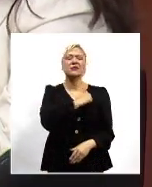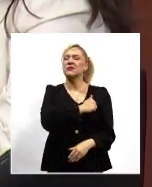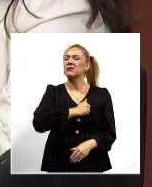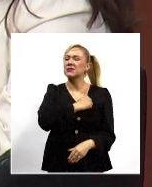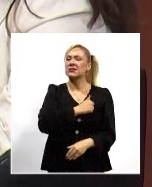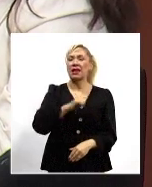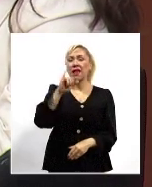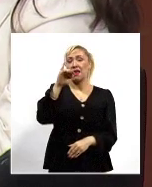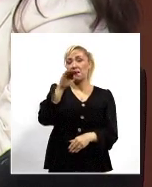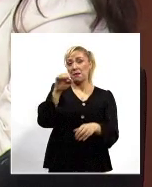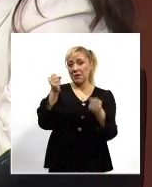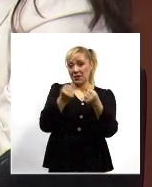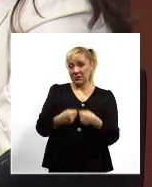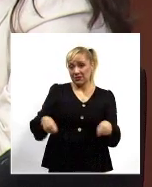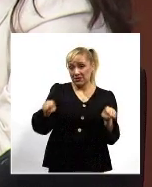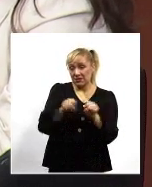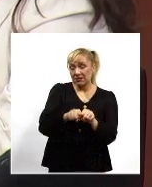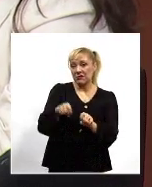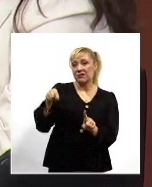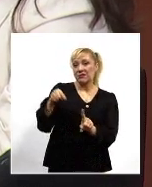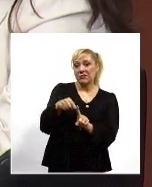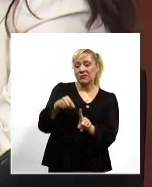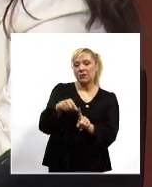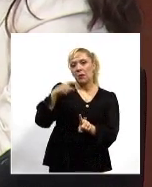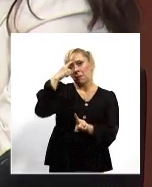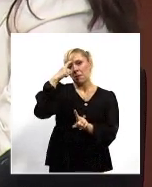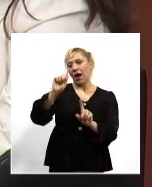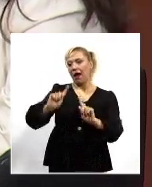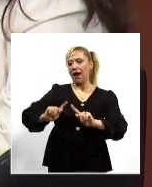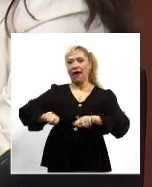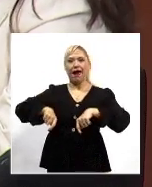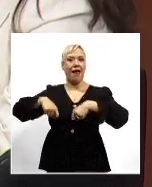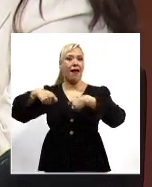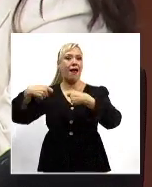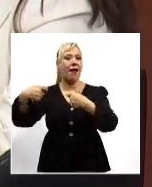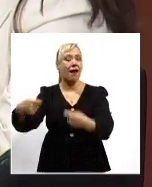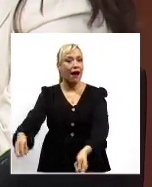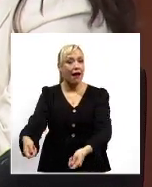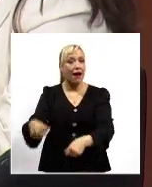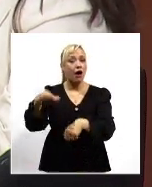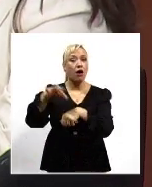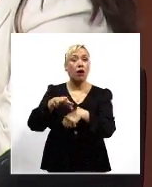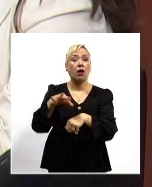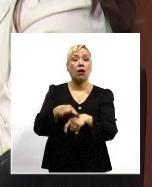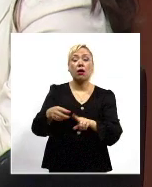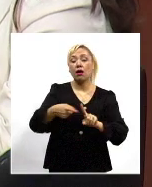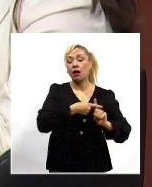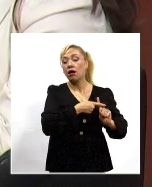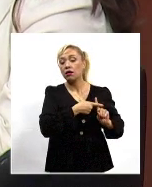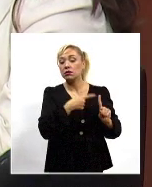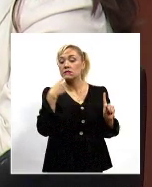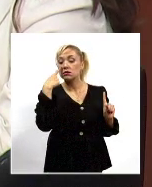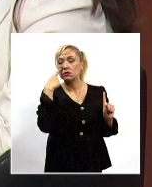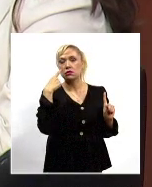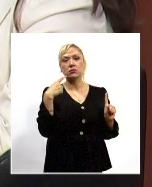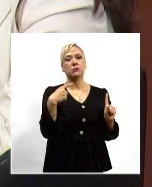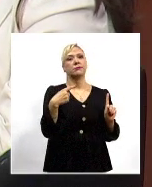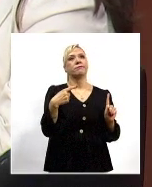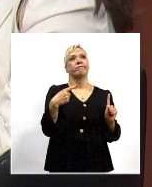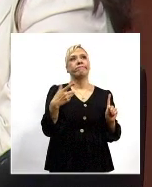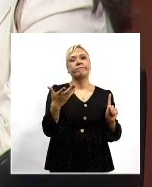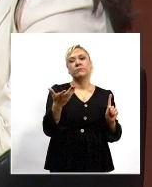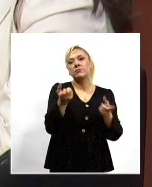Seguro Social, la condición que pone para otorgar ese servicio de seguridad social, la condiciona al estatus